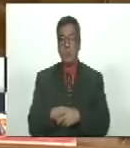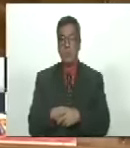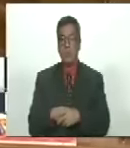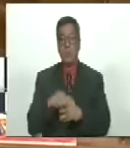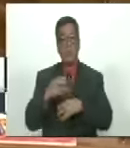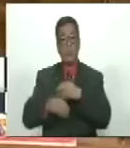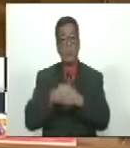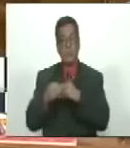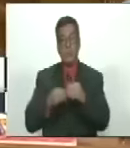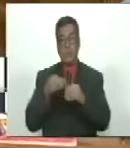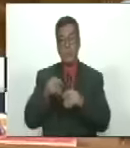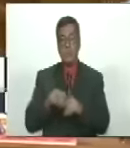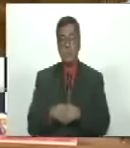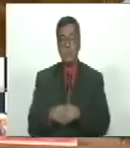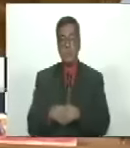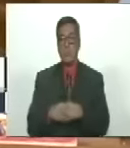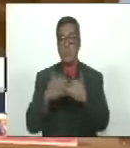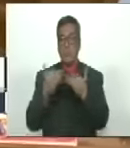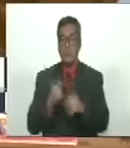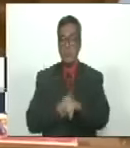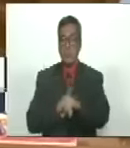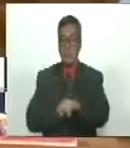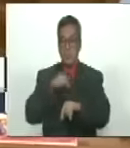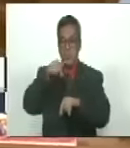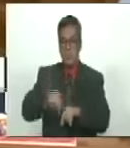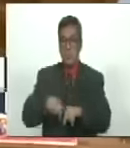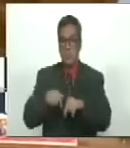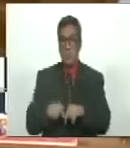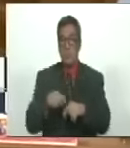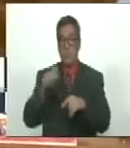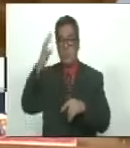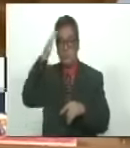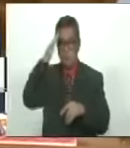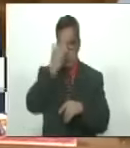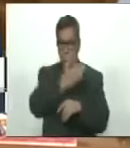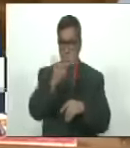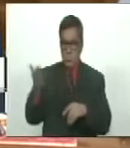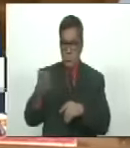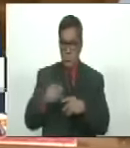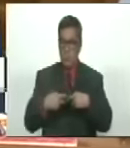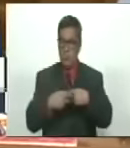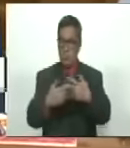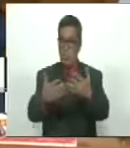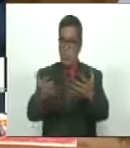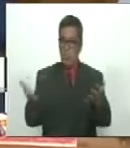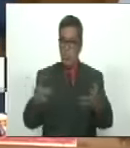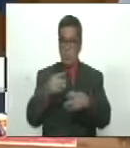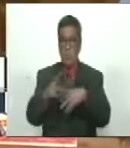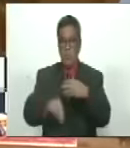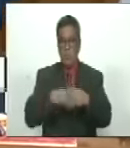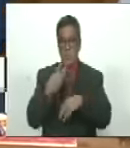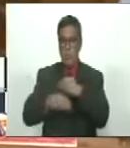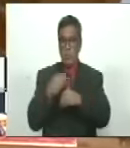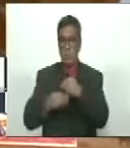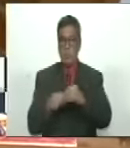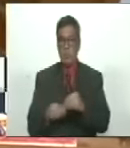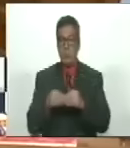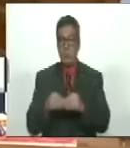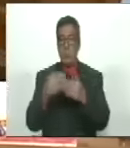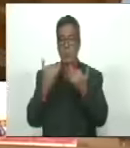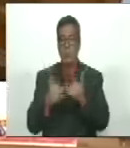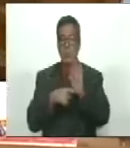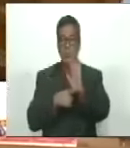que se ha hecho y que a partir de este momento, de su conocimiento, de su distribución, de todo lo que podamos hacer, pueden quitar